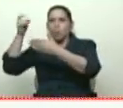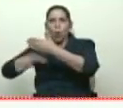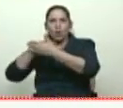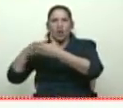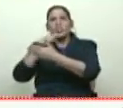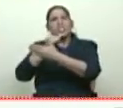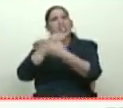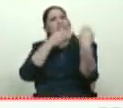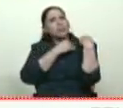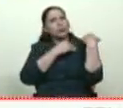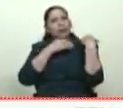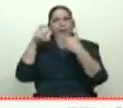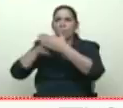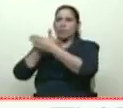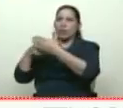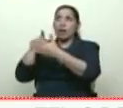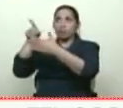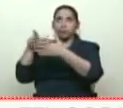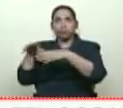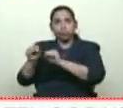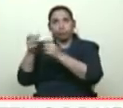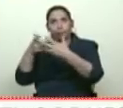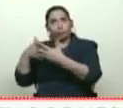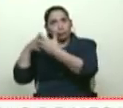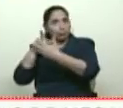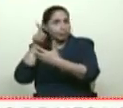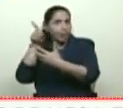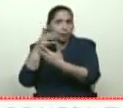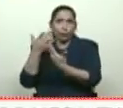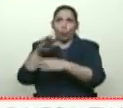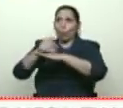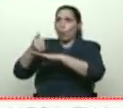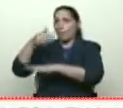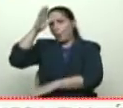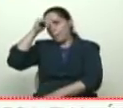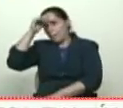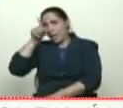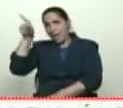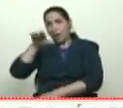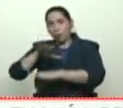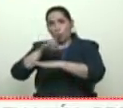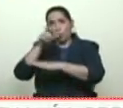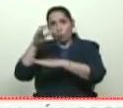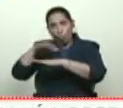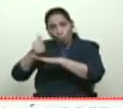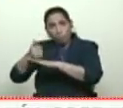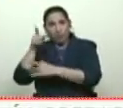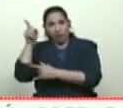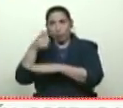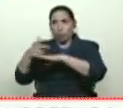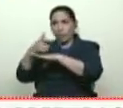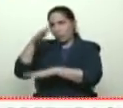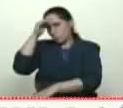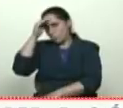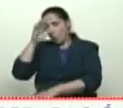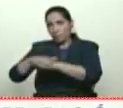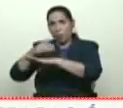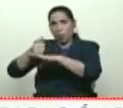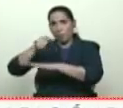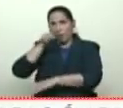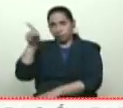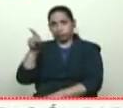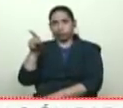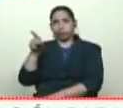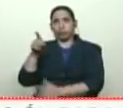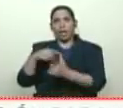del bloqueo? El imperio norteamericano. Donald Trump es el responsable, el gobierno de Trump es el responsable. Ahora,